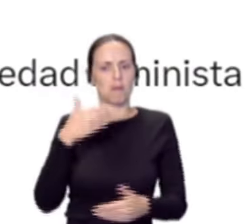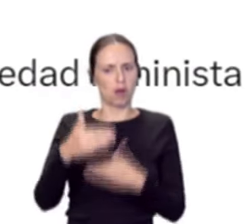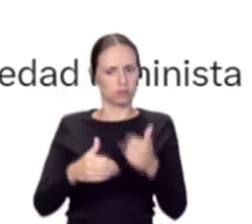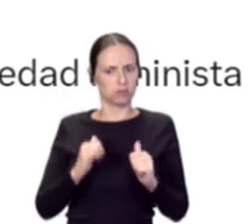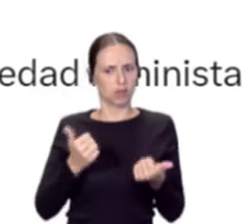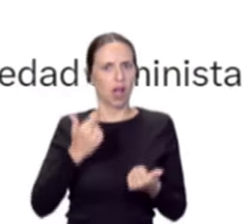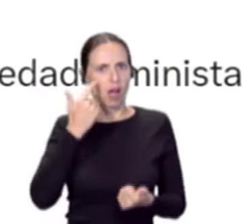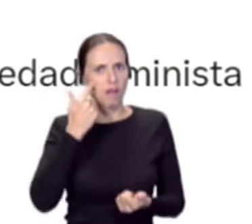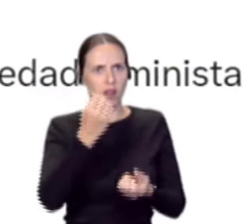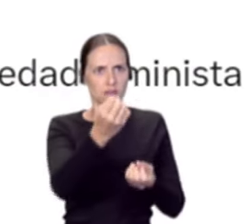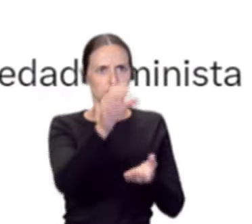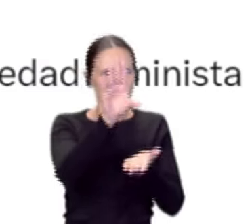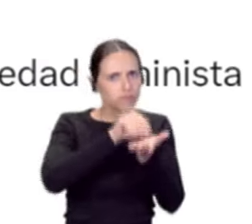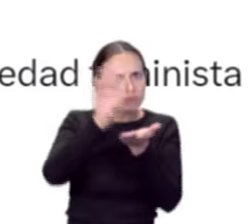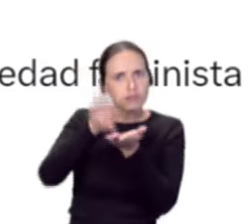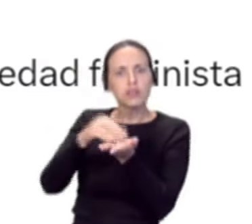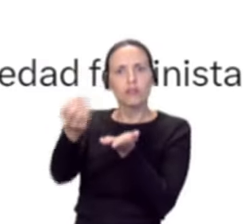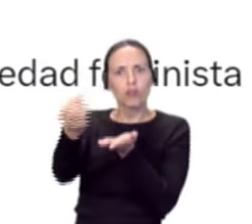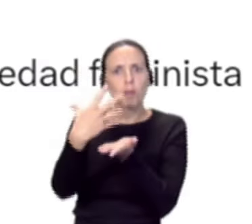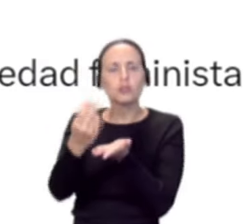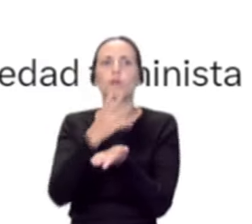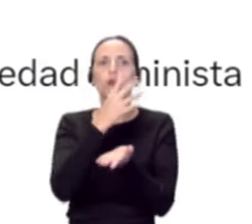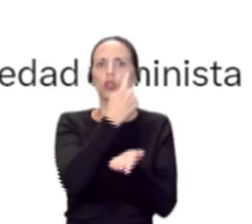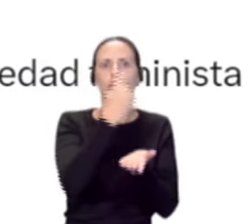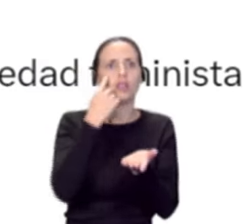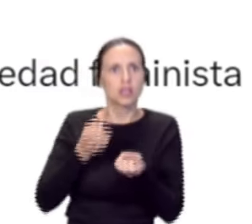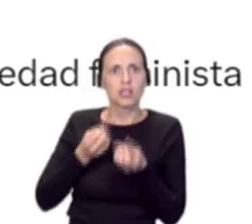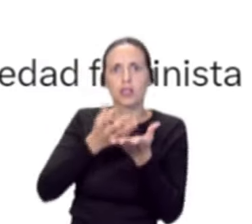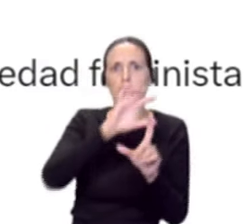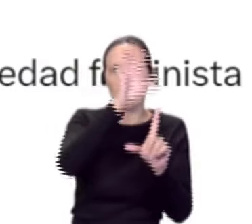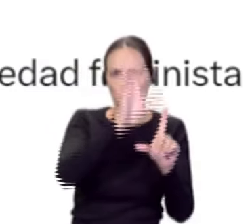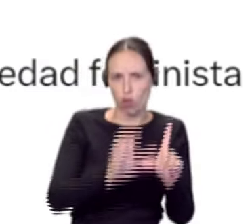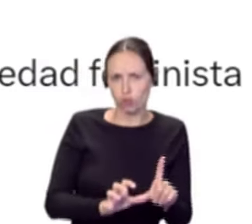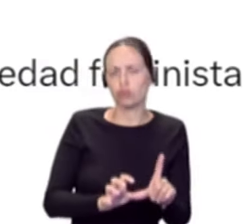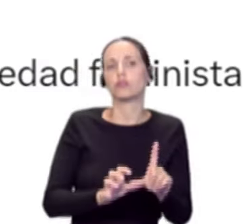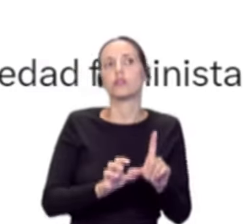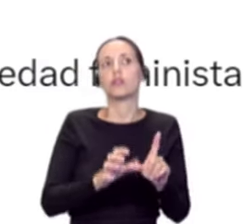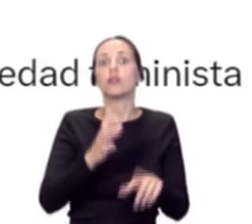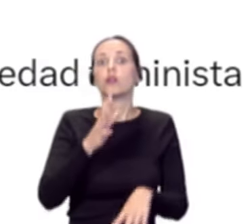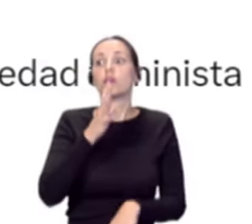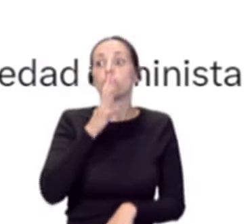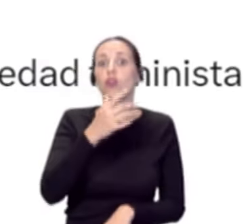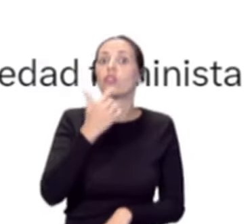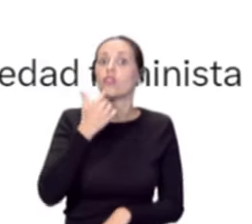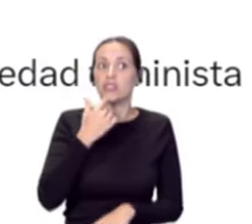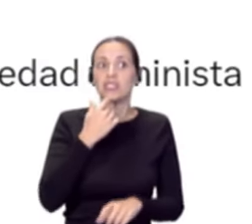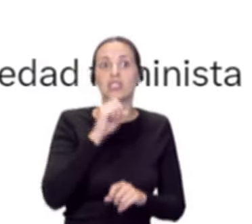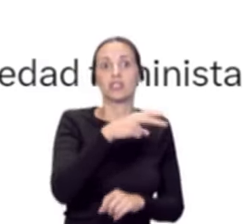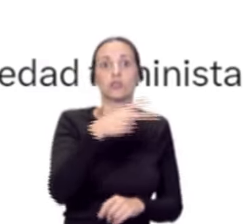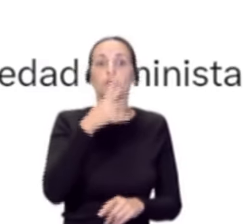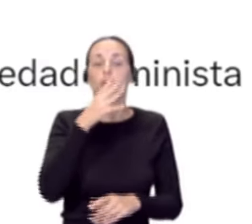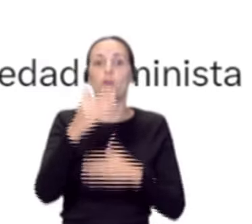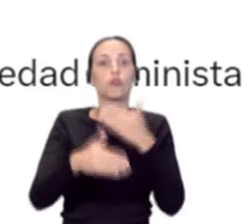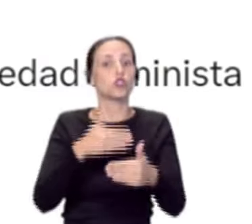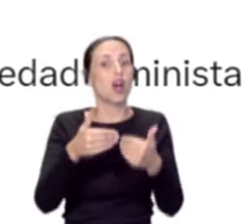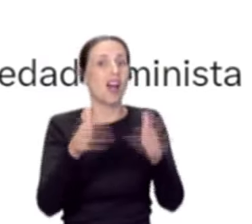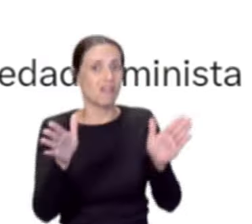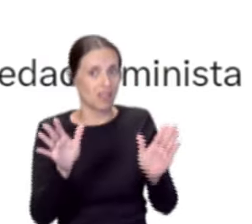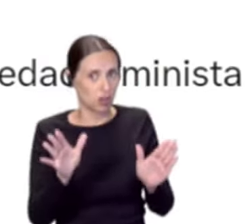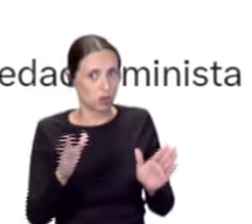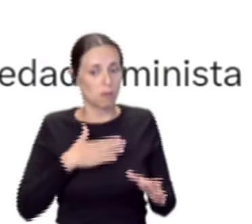sobre los testimonios surgidos en redes sobre Errejón. Su dimisión, dice, que es resultado de un proceso abierto por su formación y que están